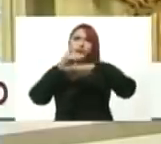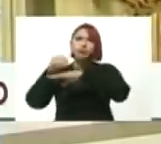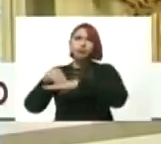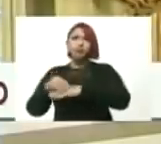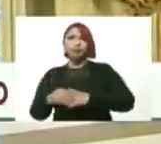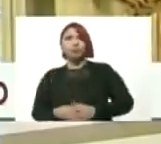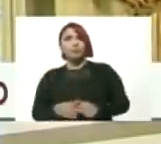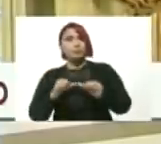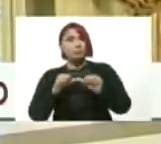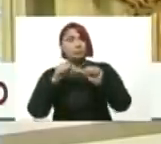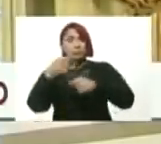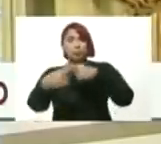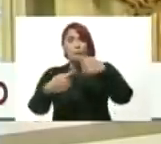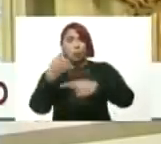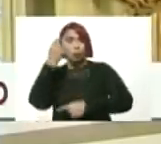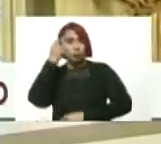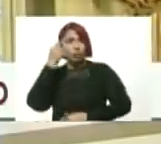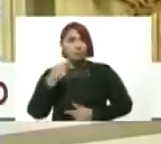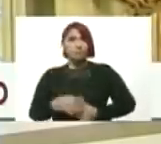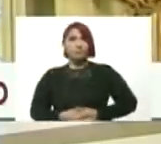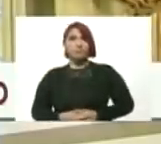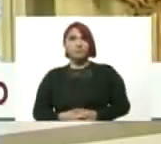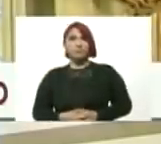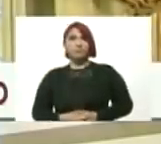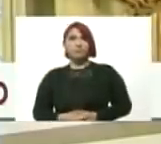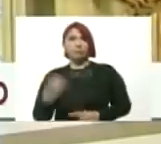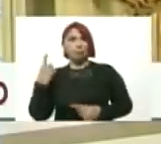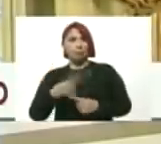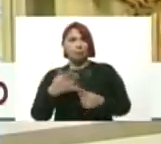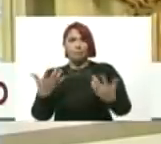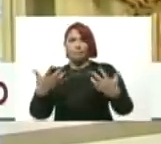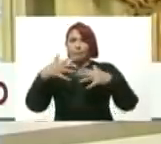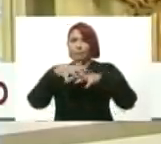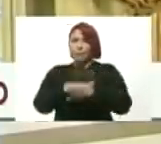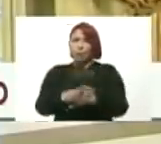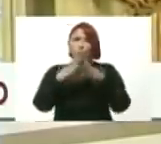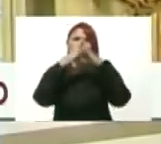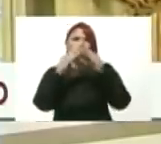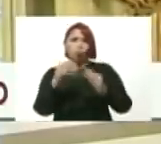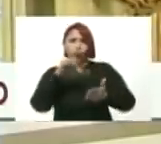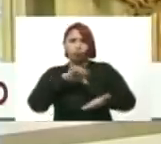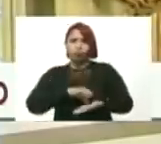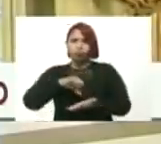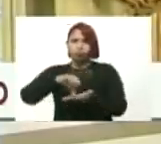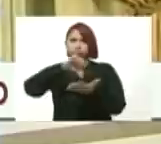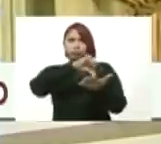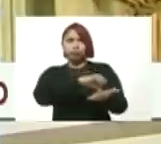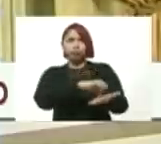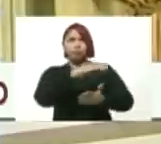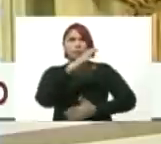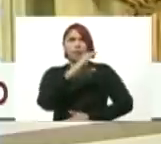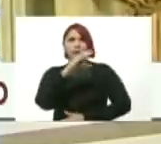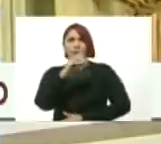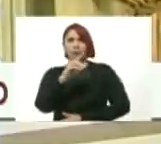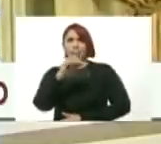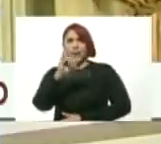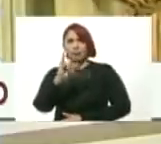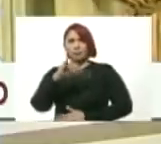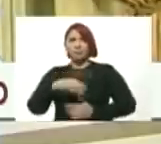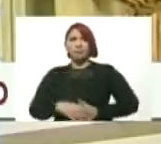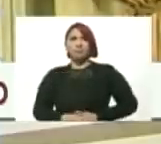diaria que estén integrados todos los centros de diagnóstico integral cdi